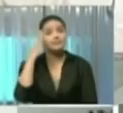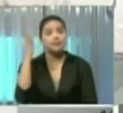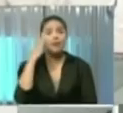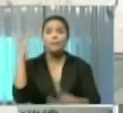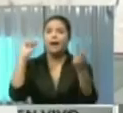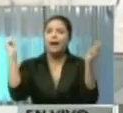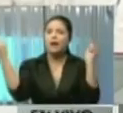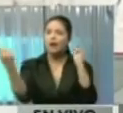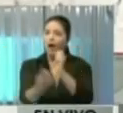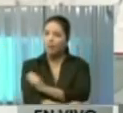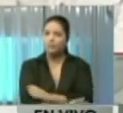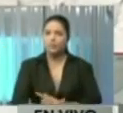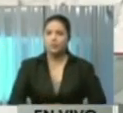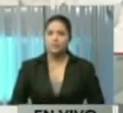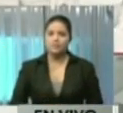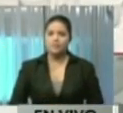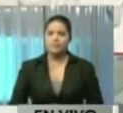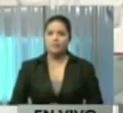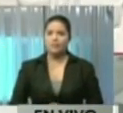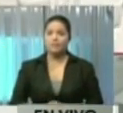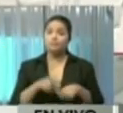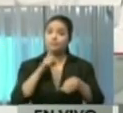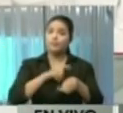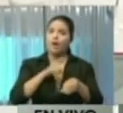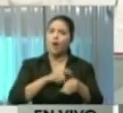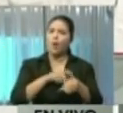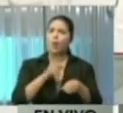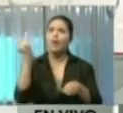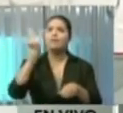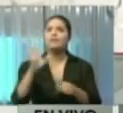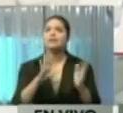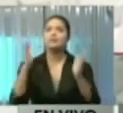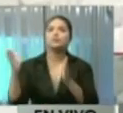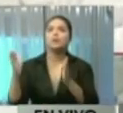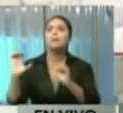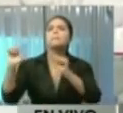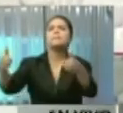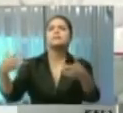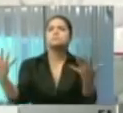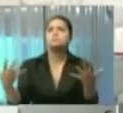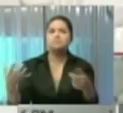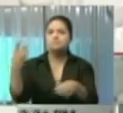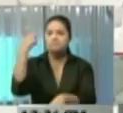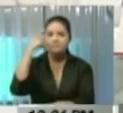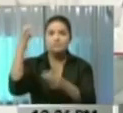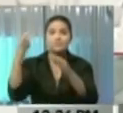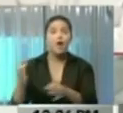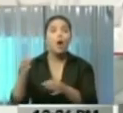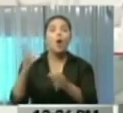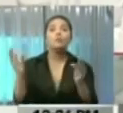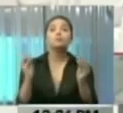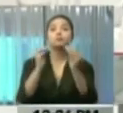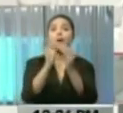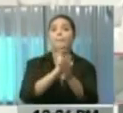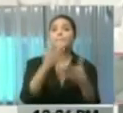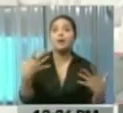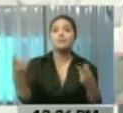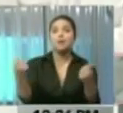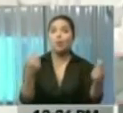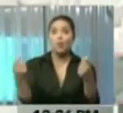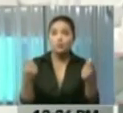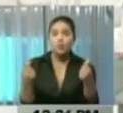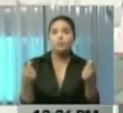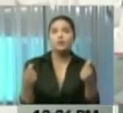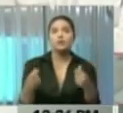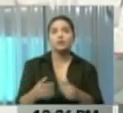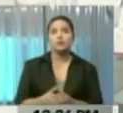cambio del uso horario en Venezuela se va a dictar dentro de la emergencia económica. Con los